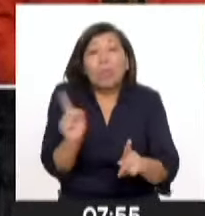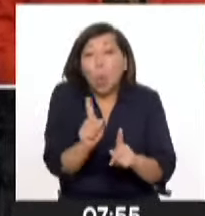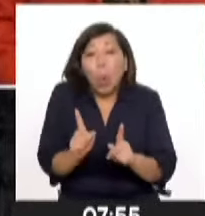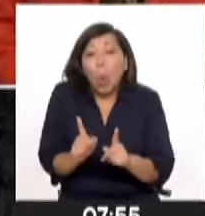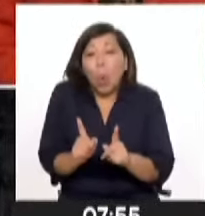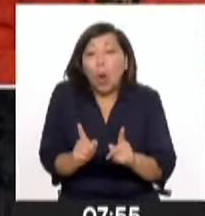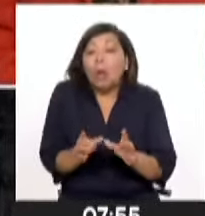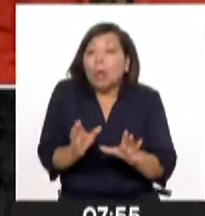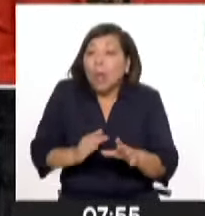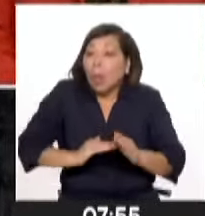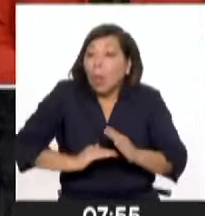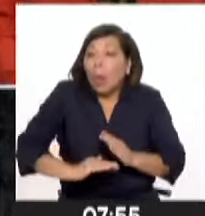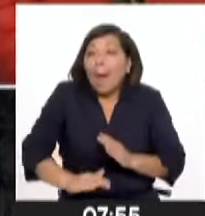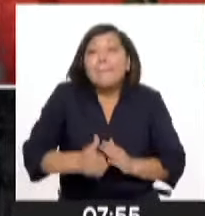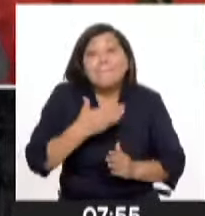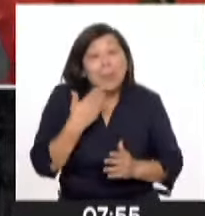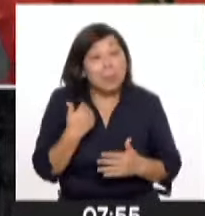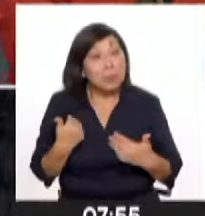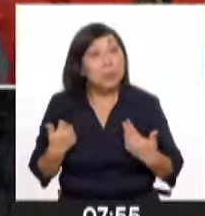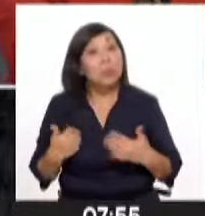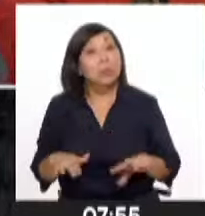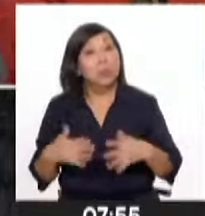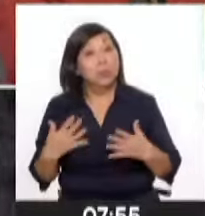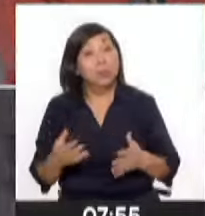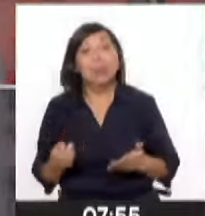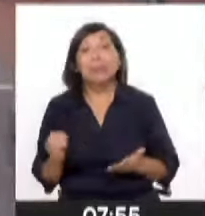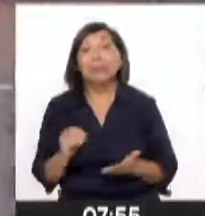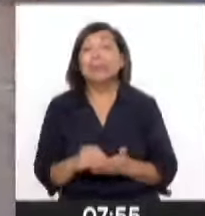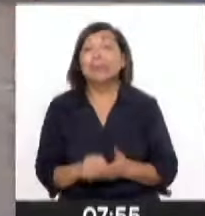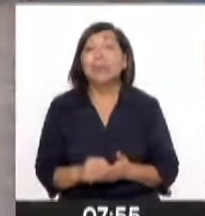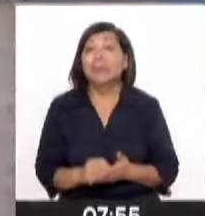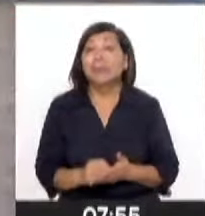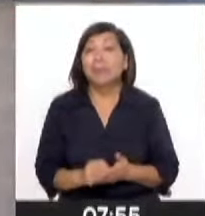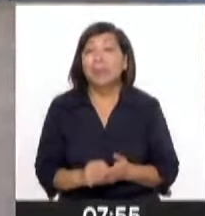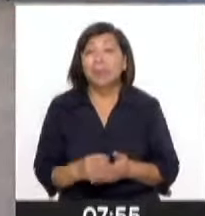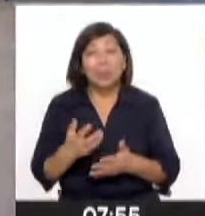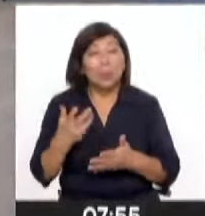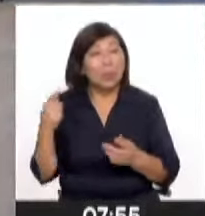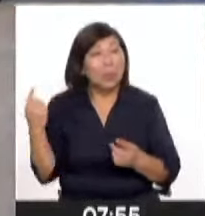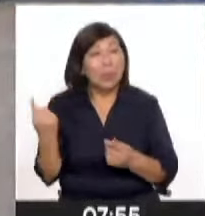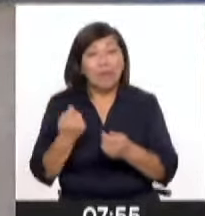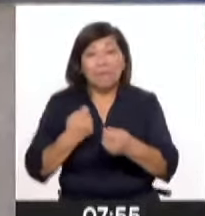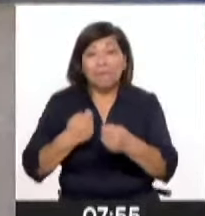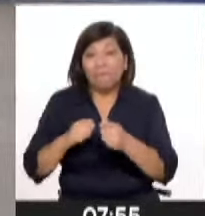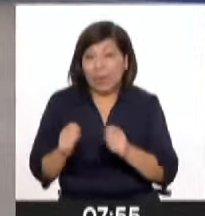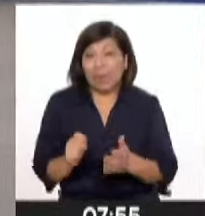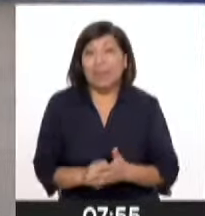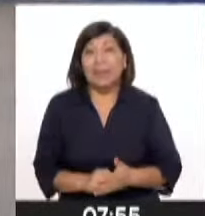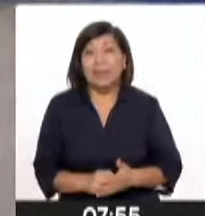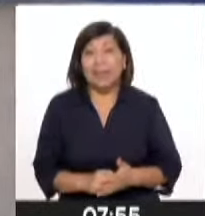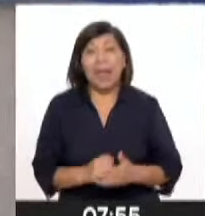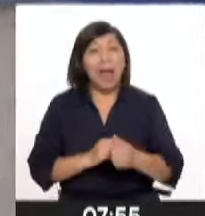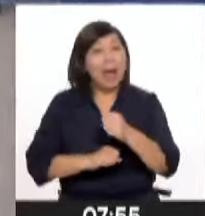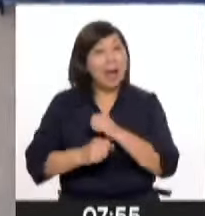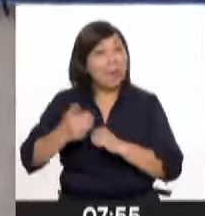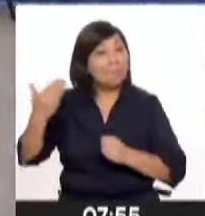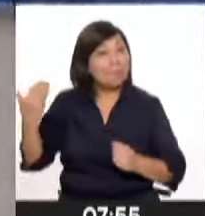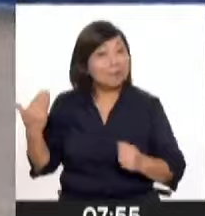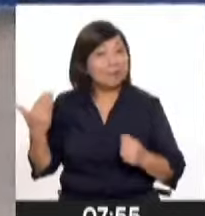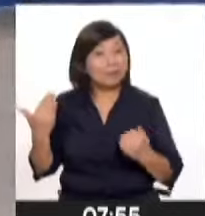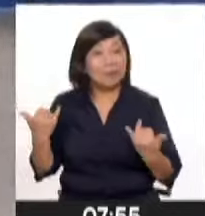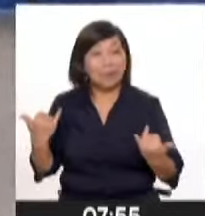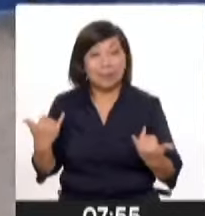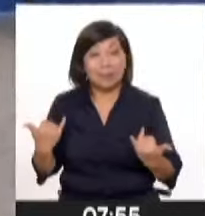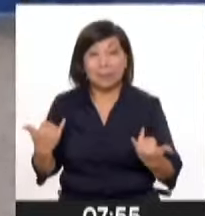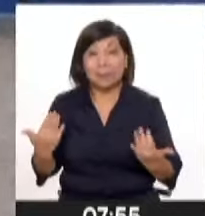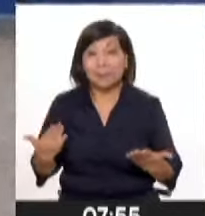tengamos ese tipo de problemas. Se activarán entonces más subsidios. Ya para culminar, tuvimos cifras récord de exportación preocupación, por ejemplo, el año pasado, frente a